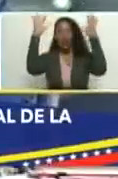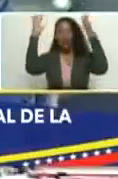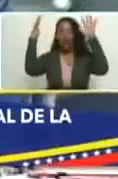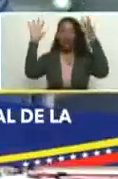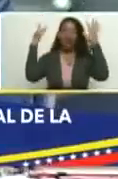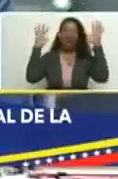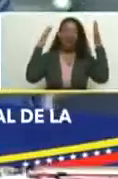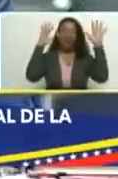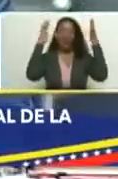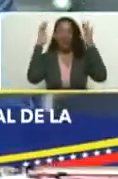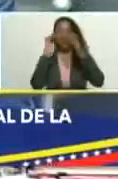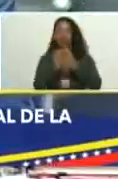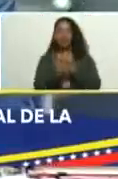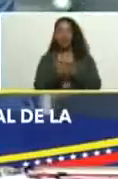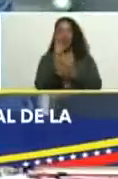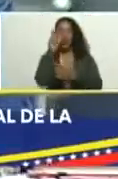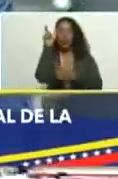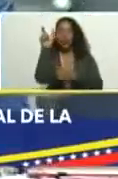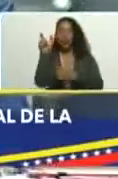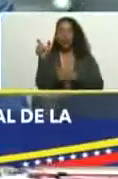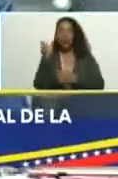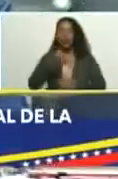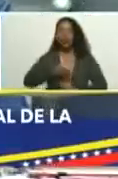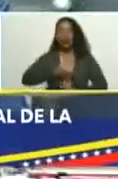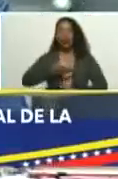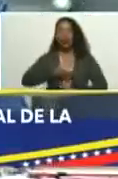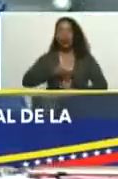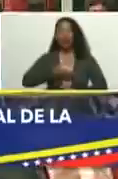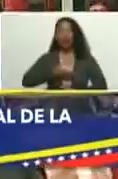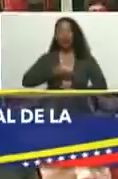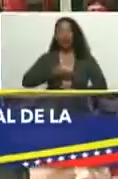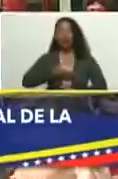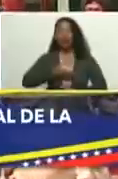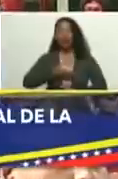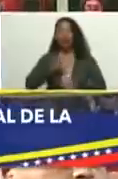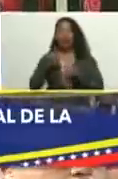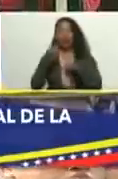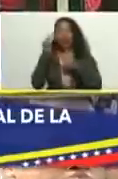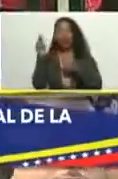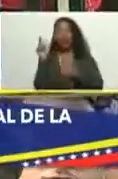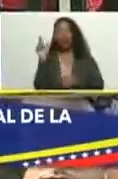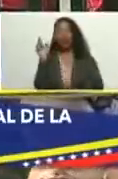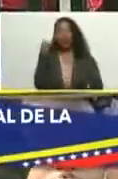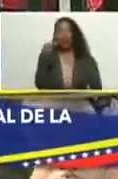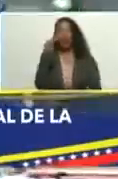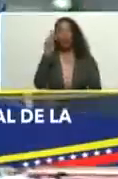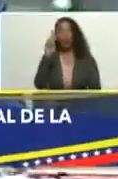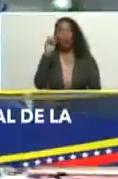a Ángel Bilbao, alcalde de Carlos Albelo, Huigüe,